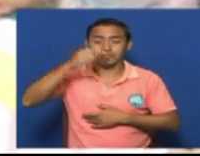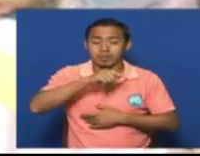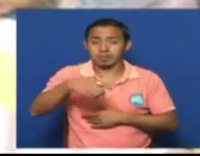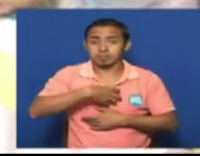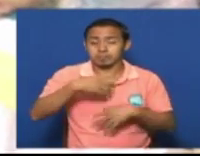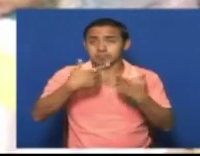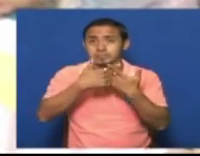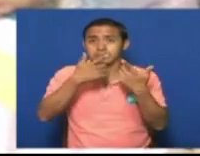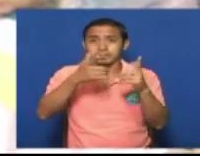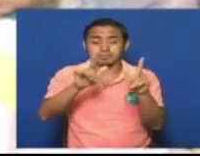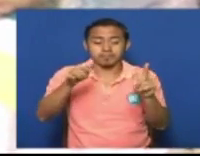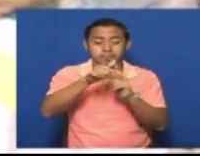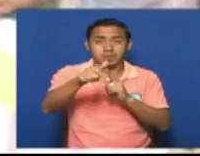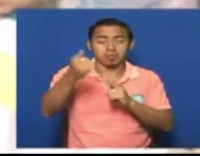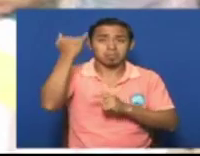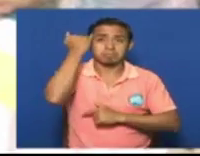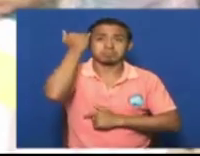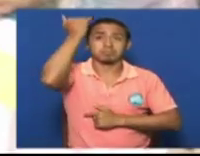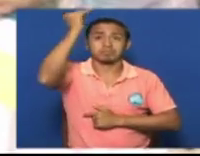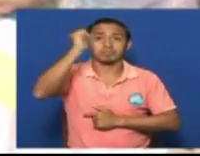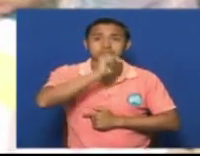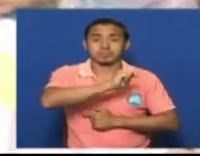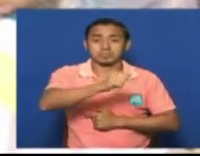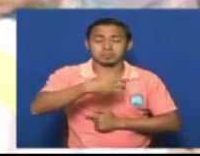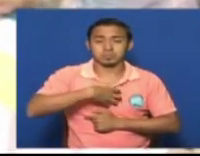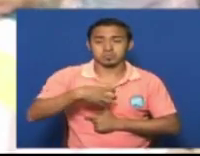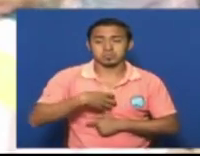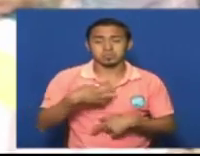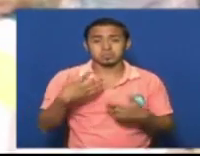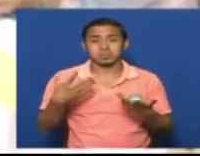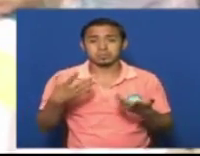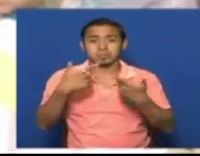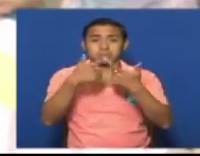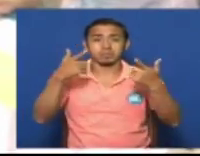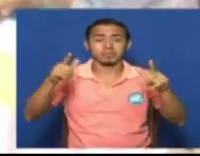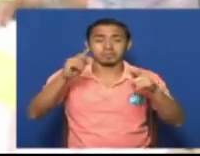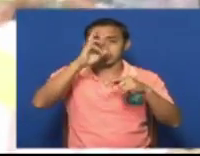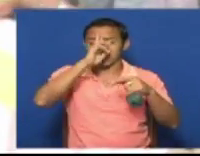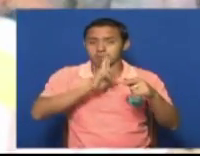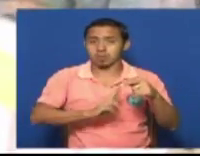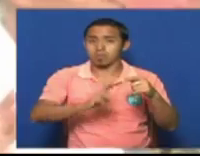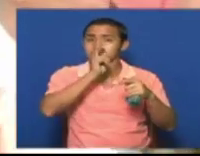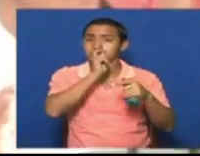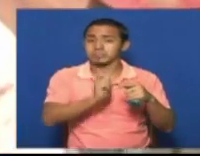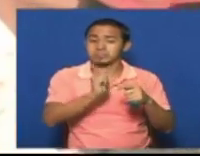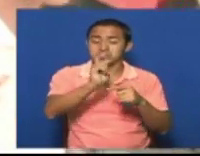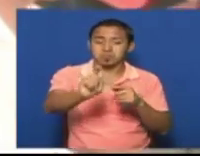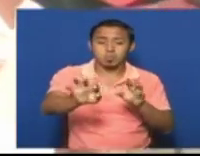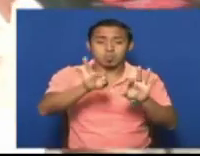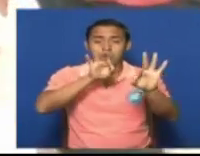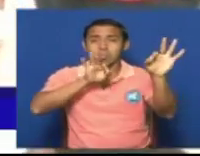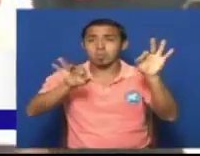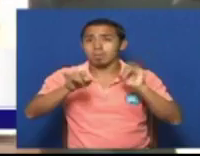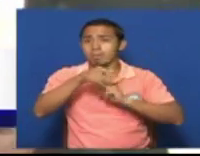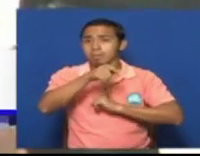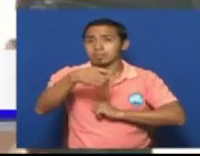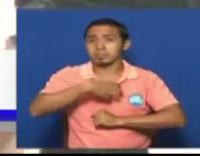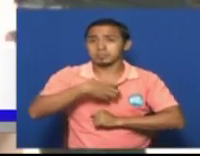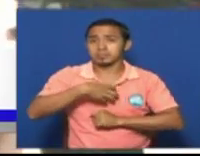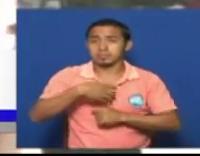derecho a las libertades la libertad de opinión la libertad de conciencia la libertad de religión los niños y las niñas tienen derecho a